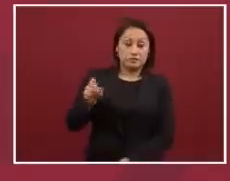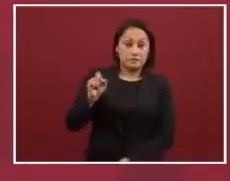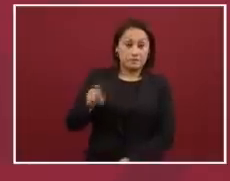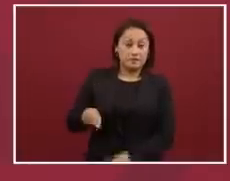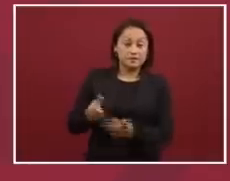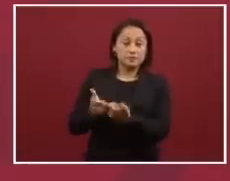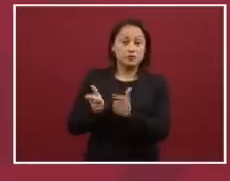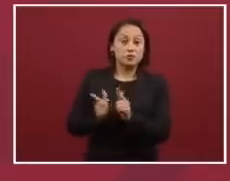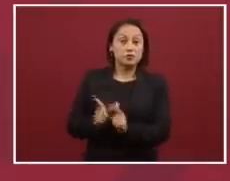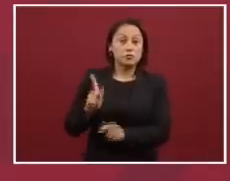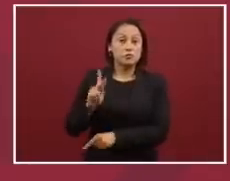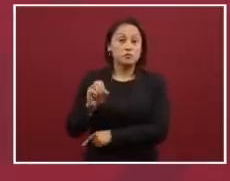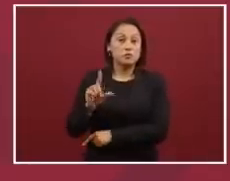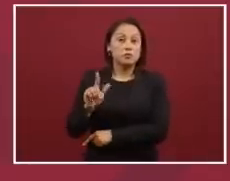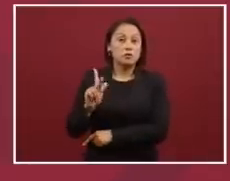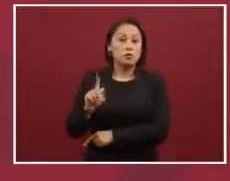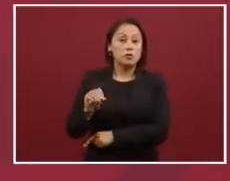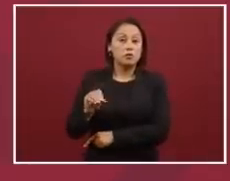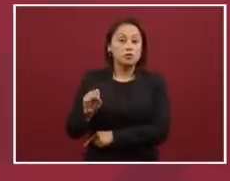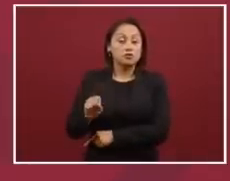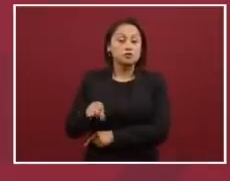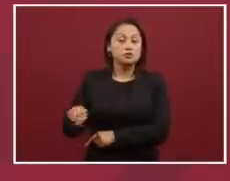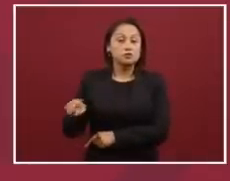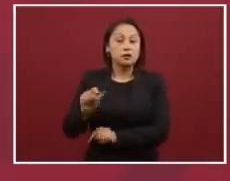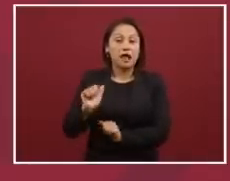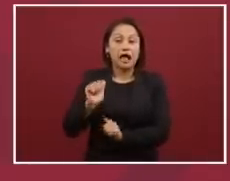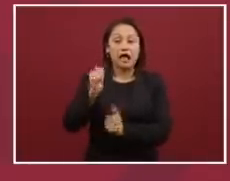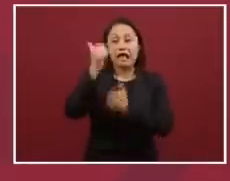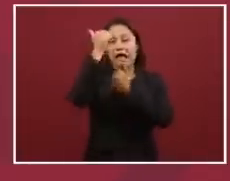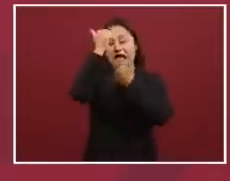ya cuando se cometió el gran zarpazo,